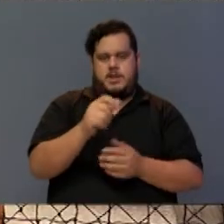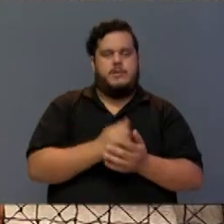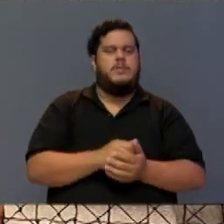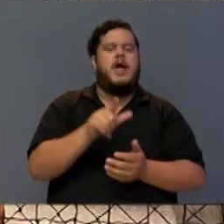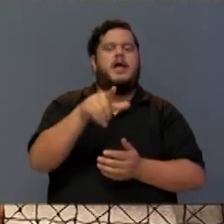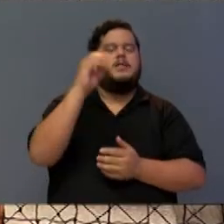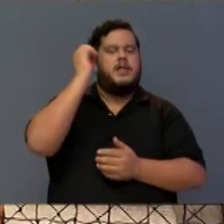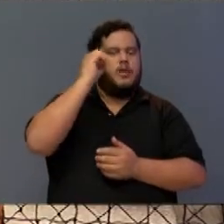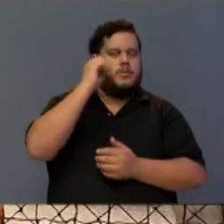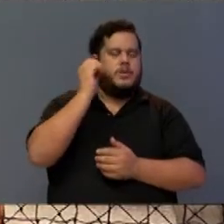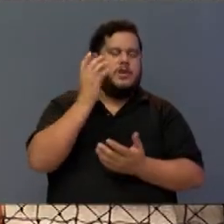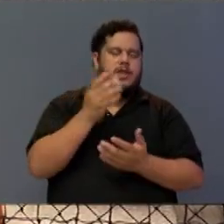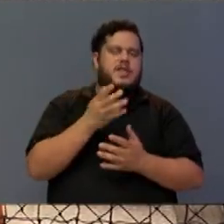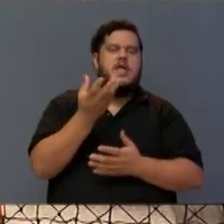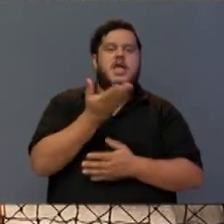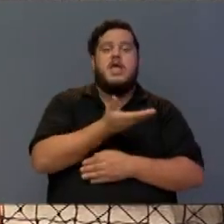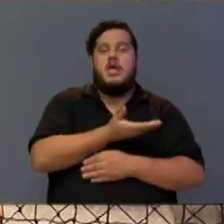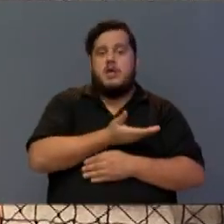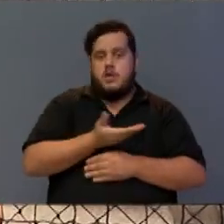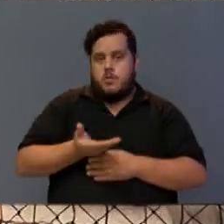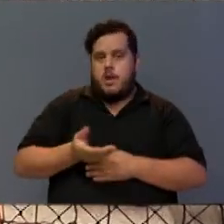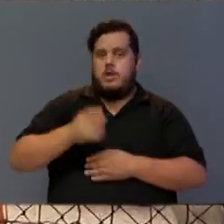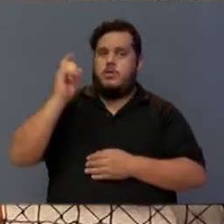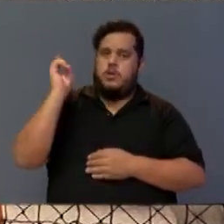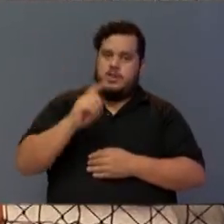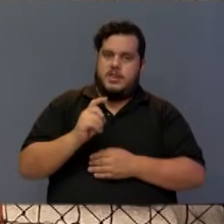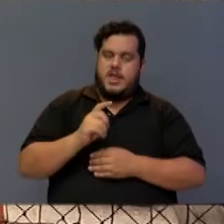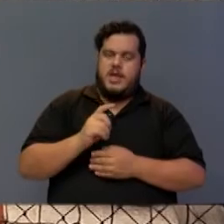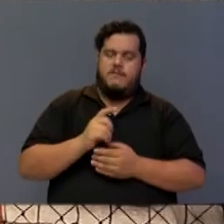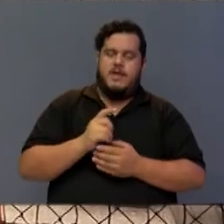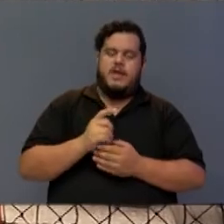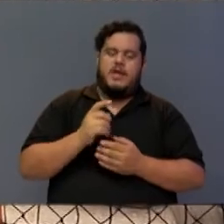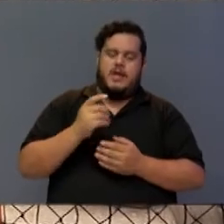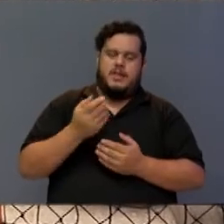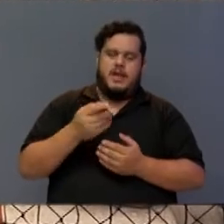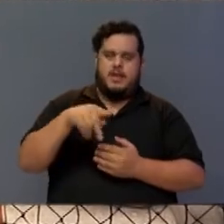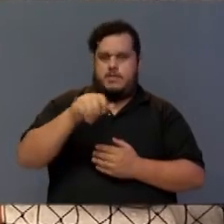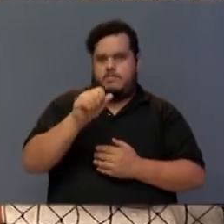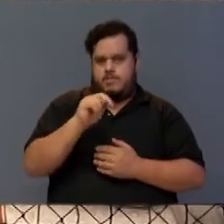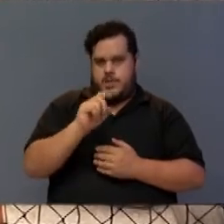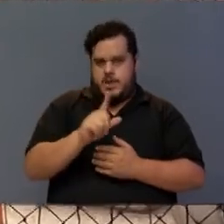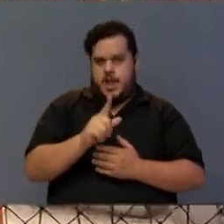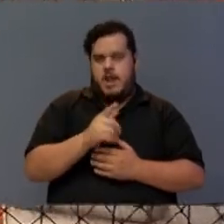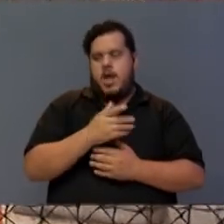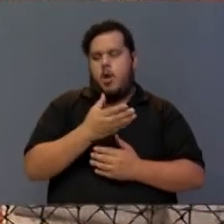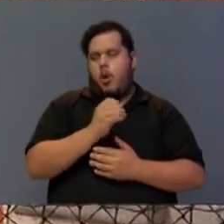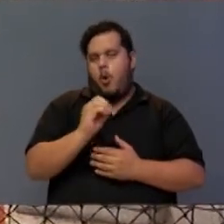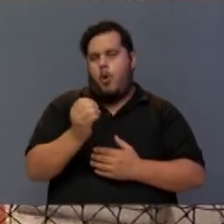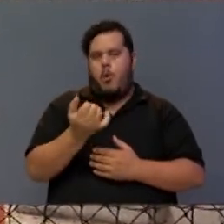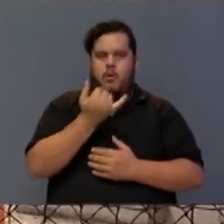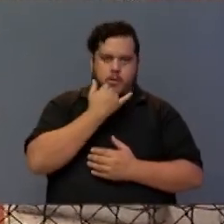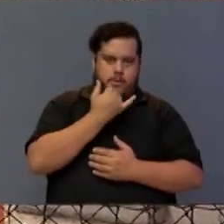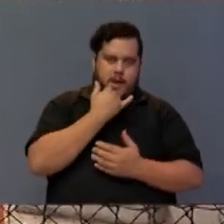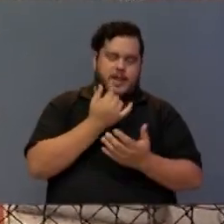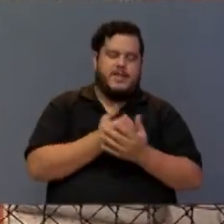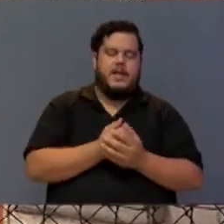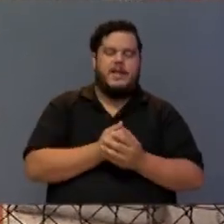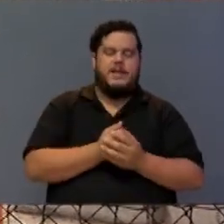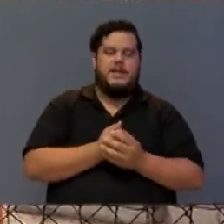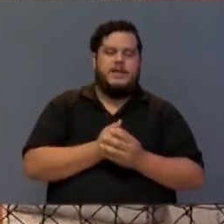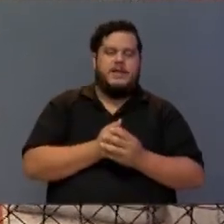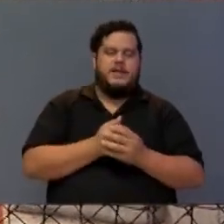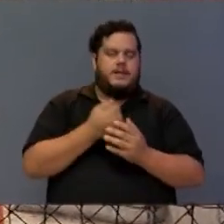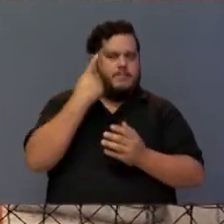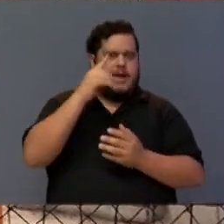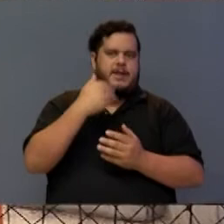criterio entonces compañeros de cuando debe decretarse penal y cuando ustedes anotar como falta ya sea uno delantero en los partidos para